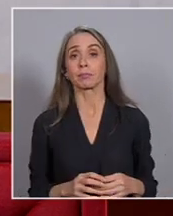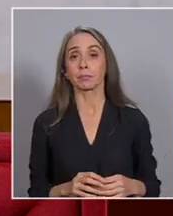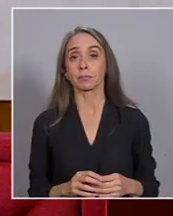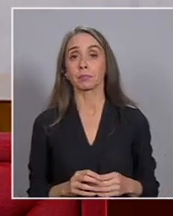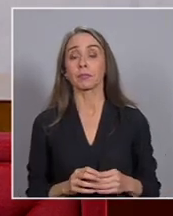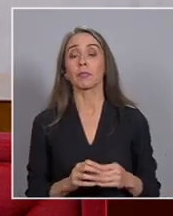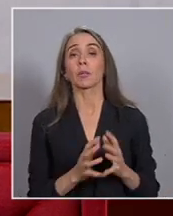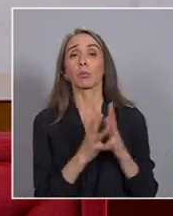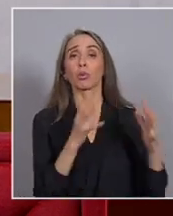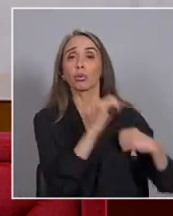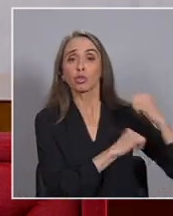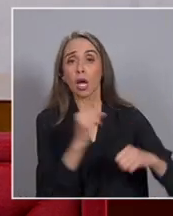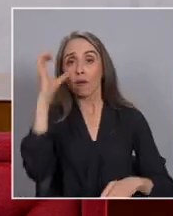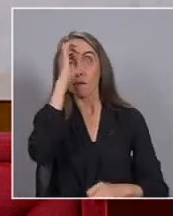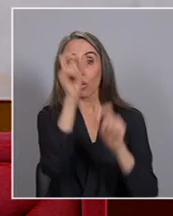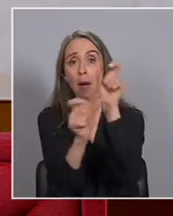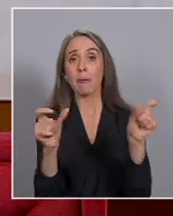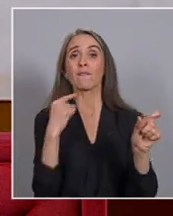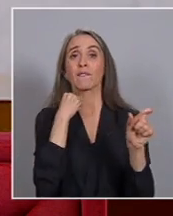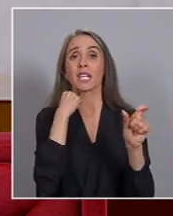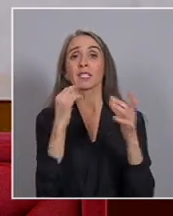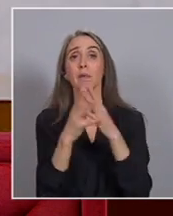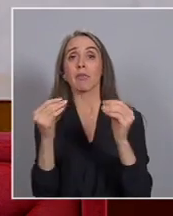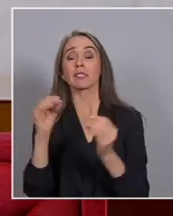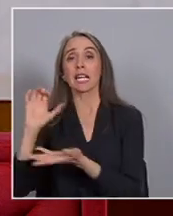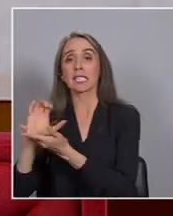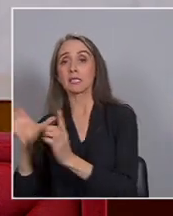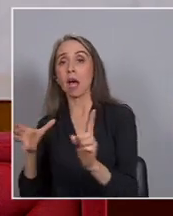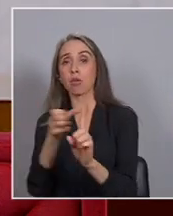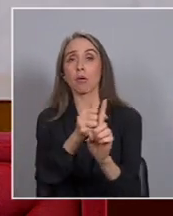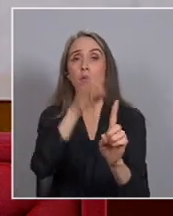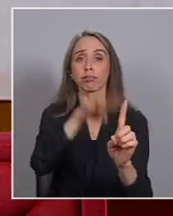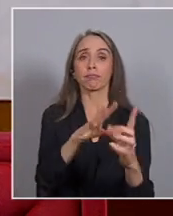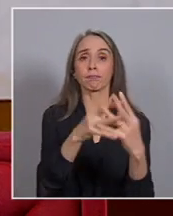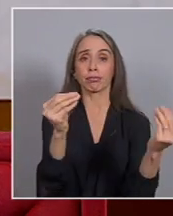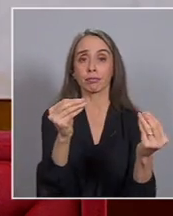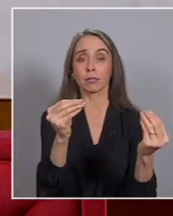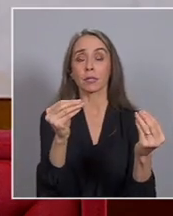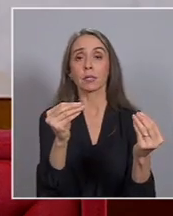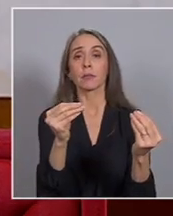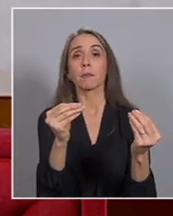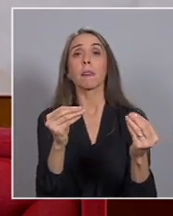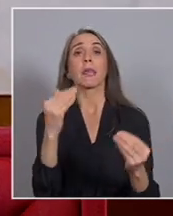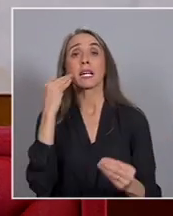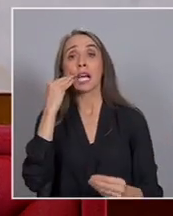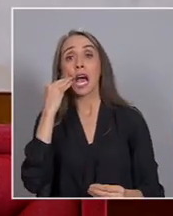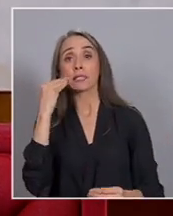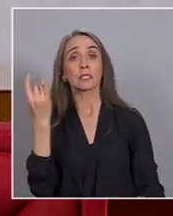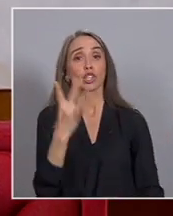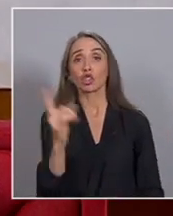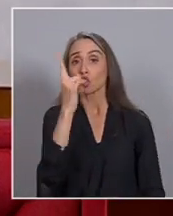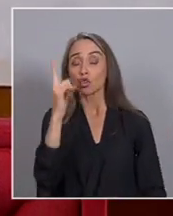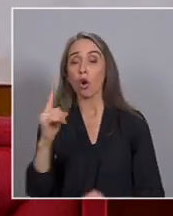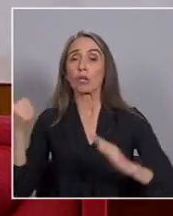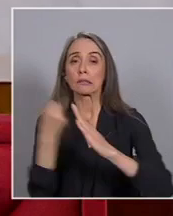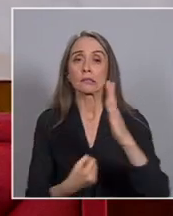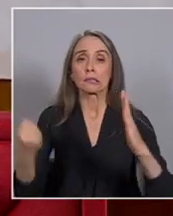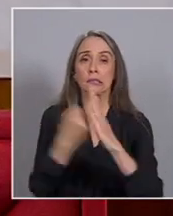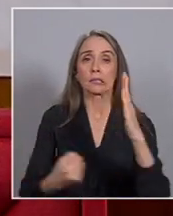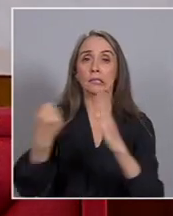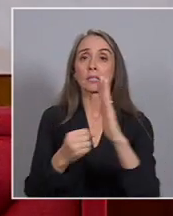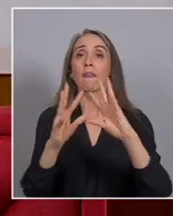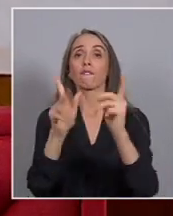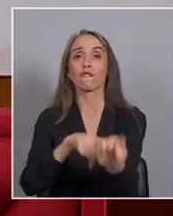Durante demasiados años la búsqueda de las víctimas de desaparición forzada fue empujada casi de manera exclusiva por